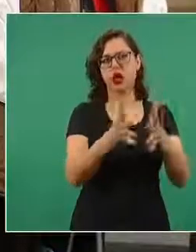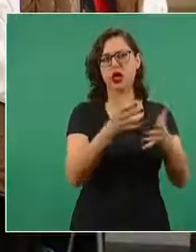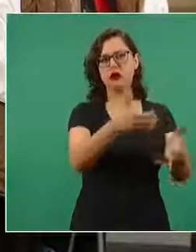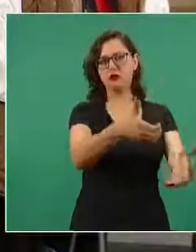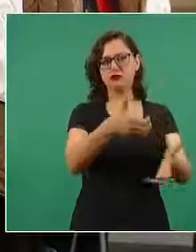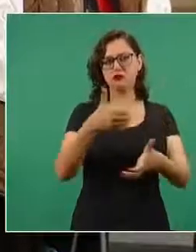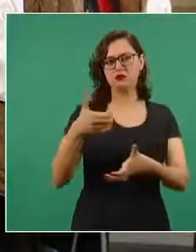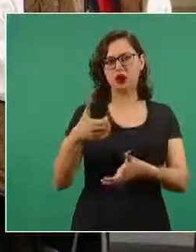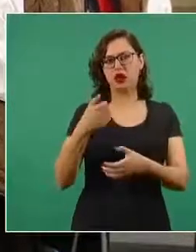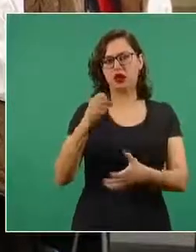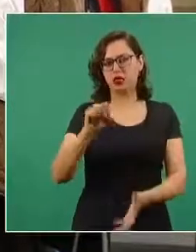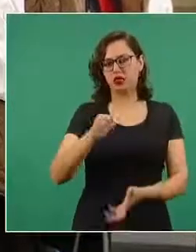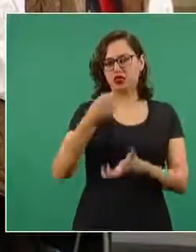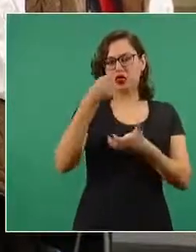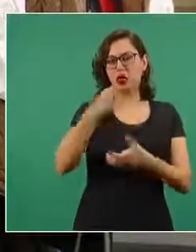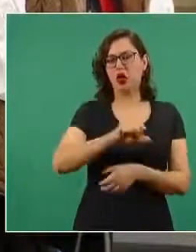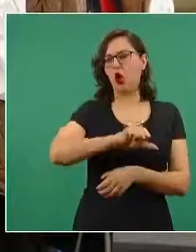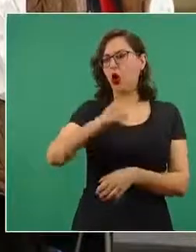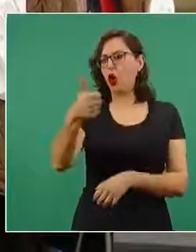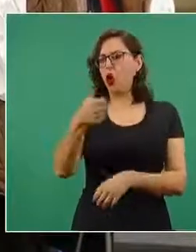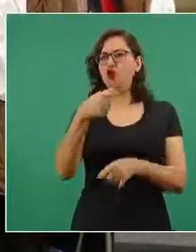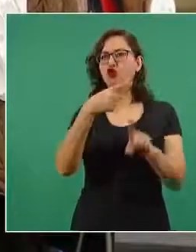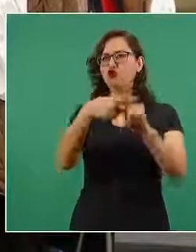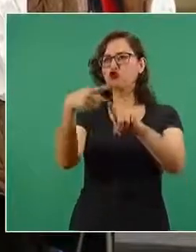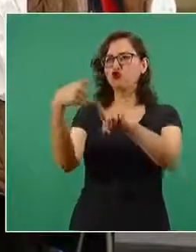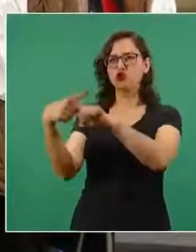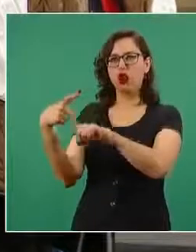estar manchando el proceso electoral?